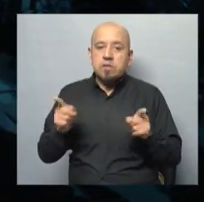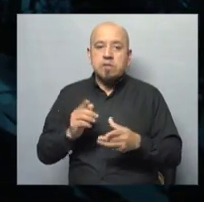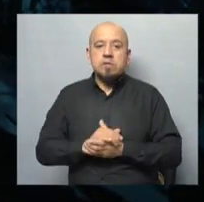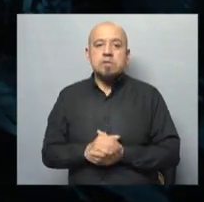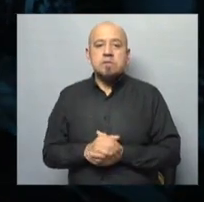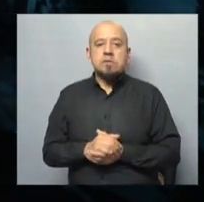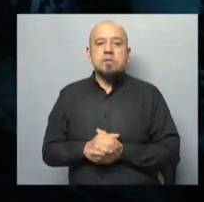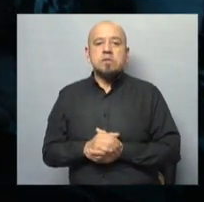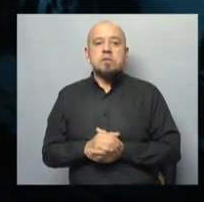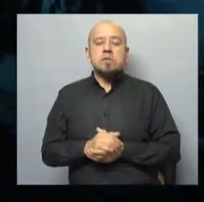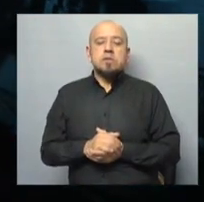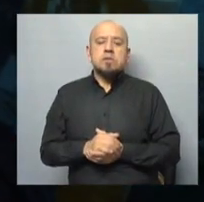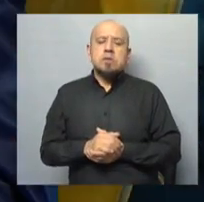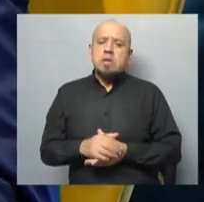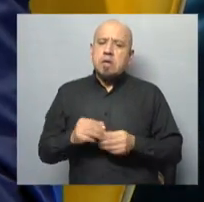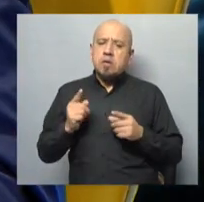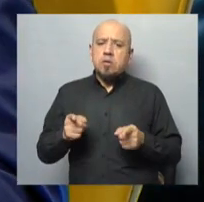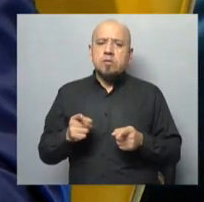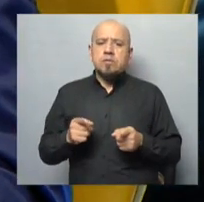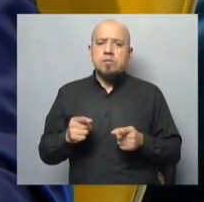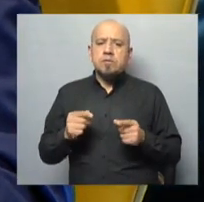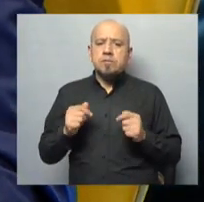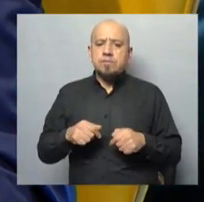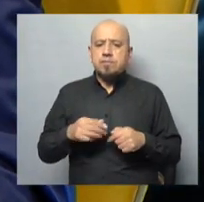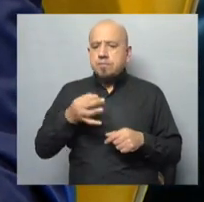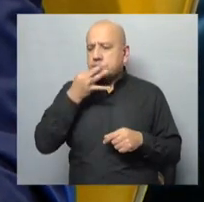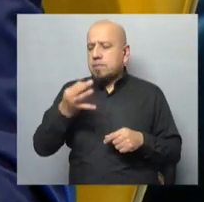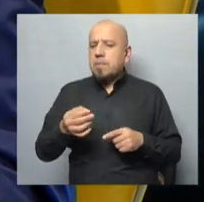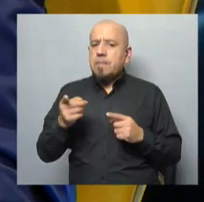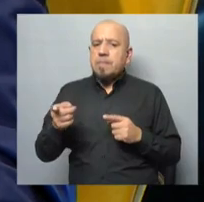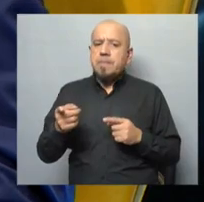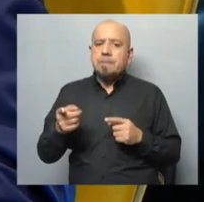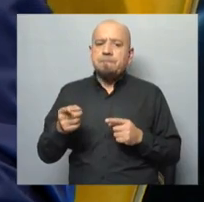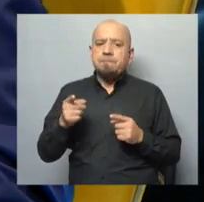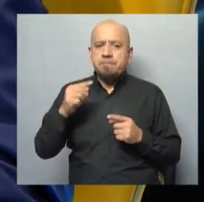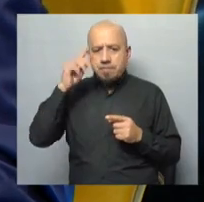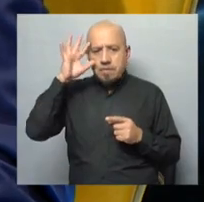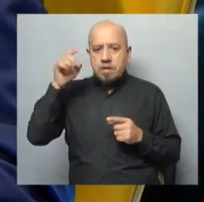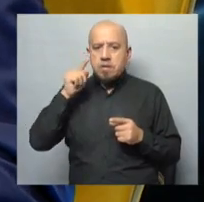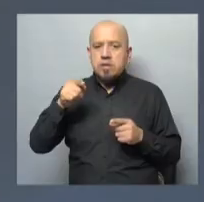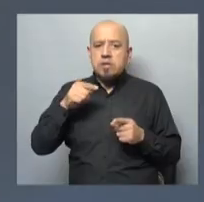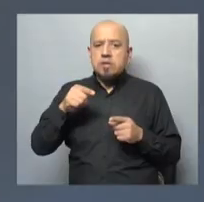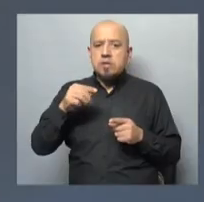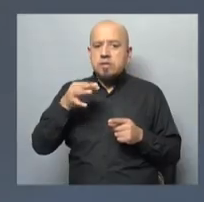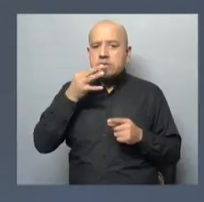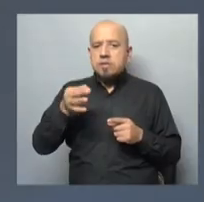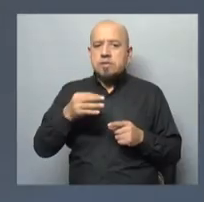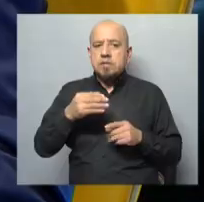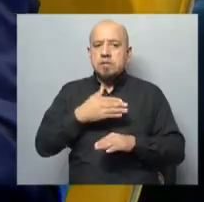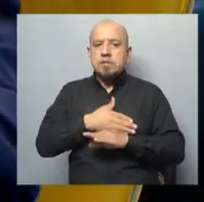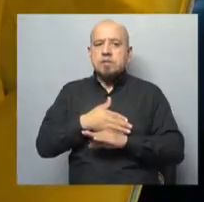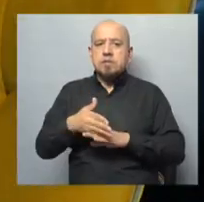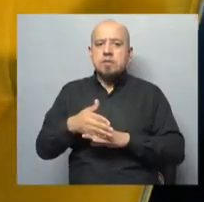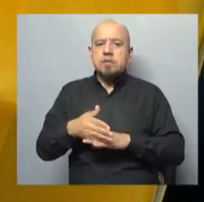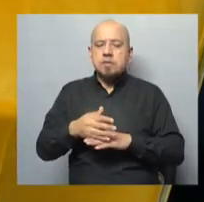eso me lleva a lo que hoy dijiste tú no te dije que después íbamos a hablar de eso y